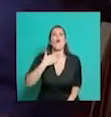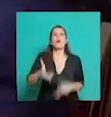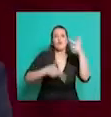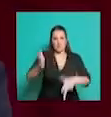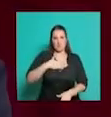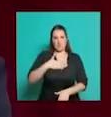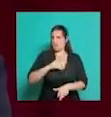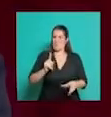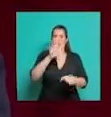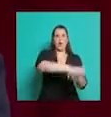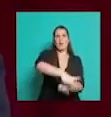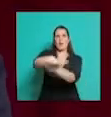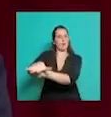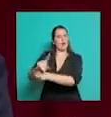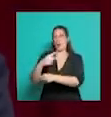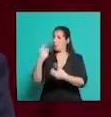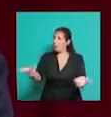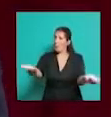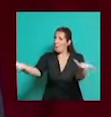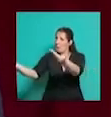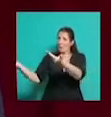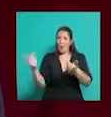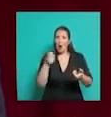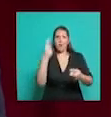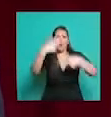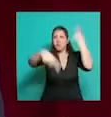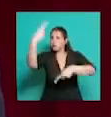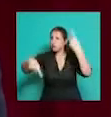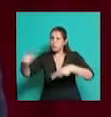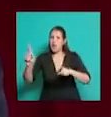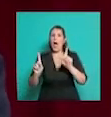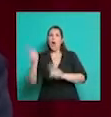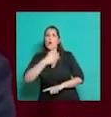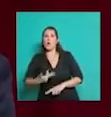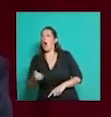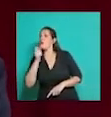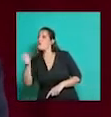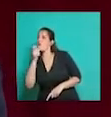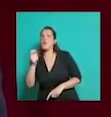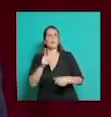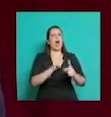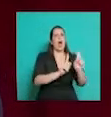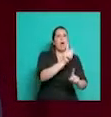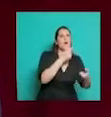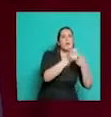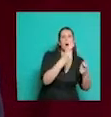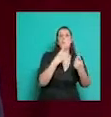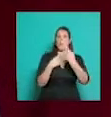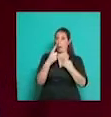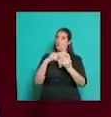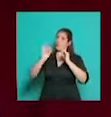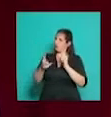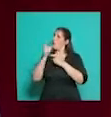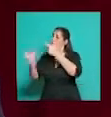que los estamos acompañando, digo, con los créditos de reproducción productiva, con subsidios, tratando de charlar con muchos.